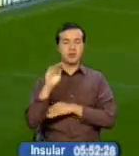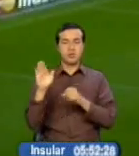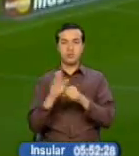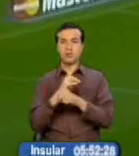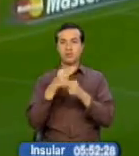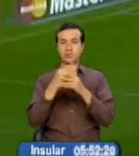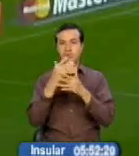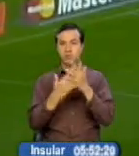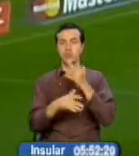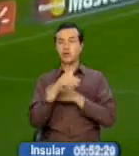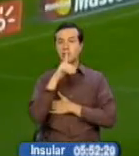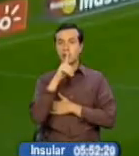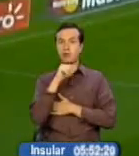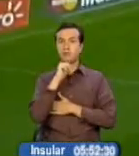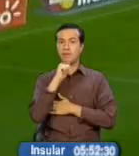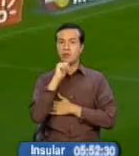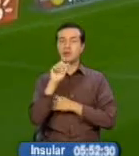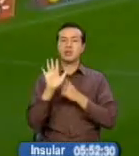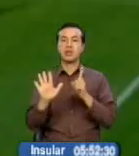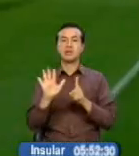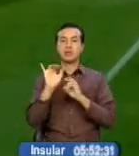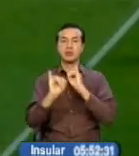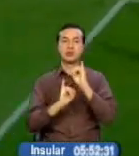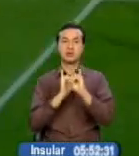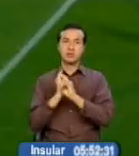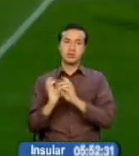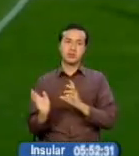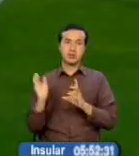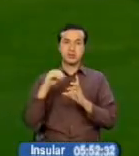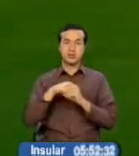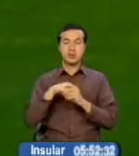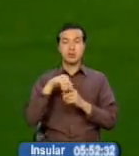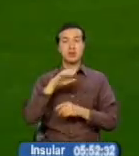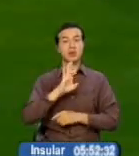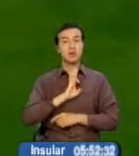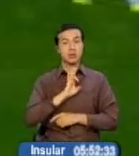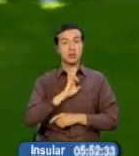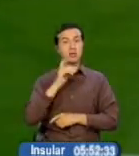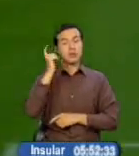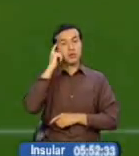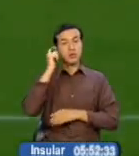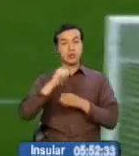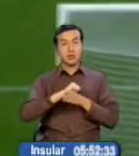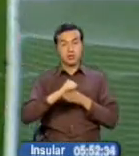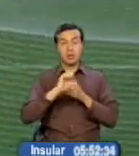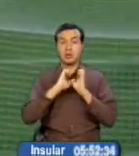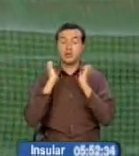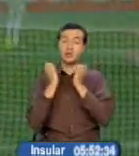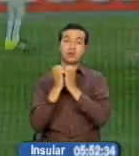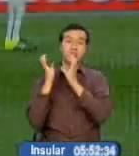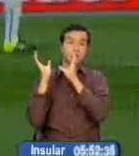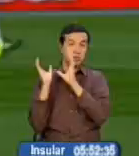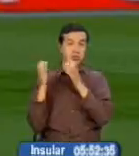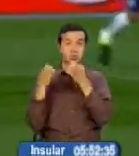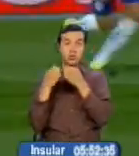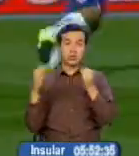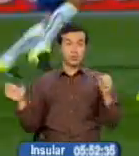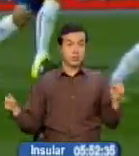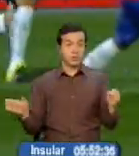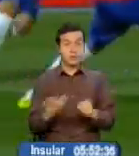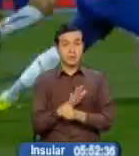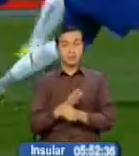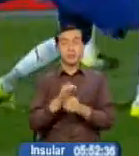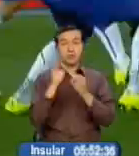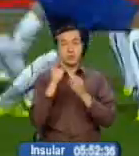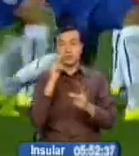nómina tras las llegadas de los últimos 6 internacionales. Para Quinteros es fundamental entrenar en el Estadio Olímpico Atahualpa con equipo completo, para